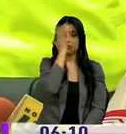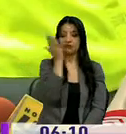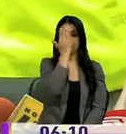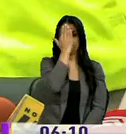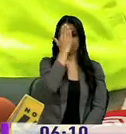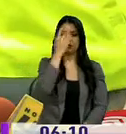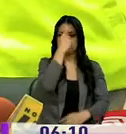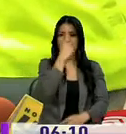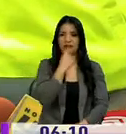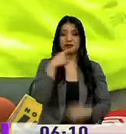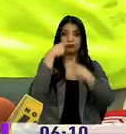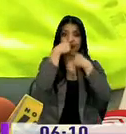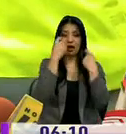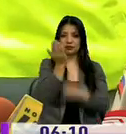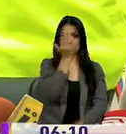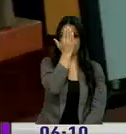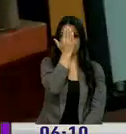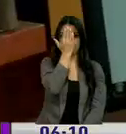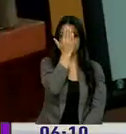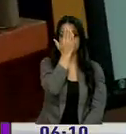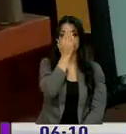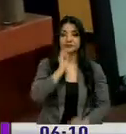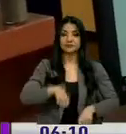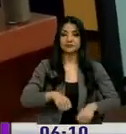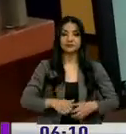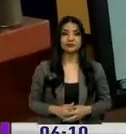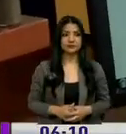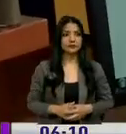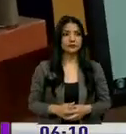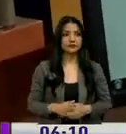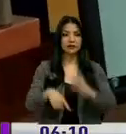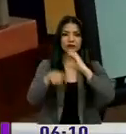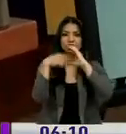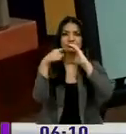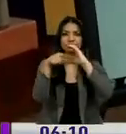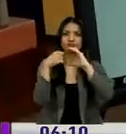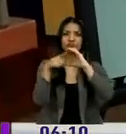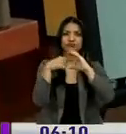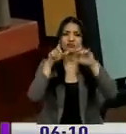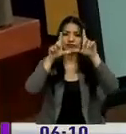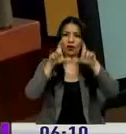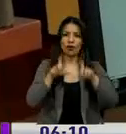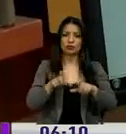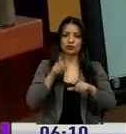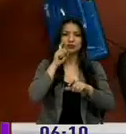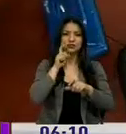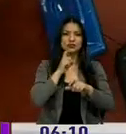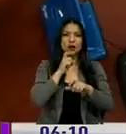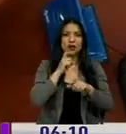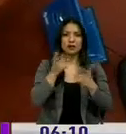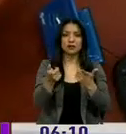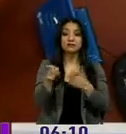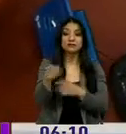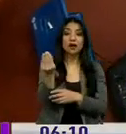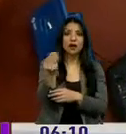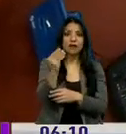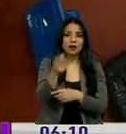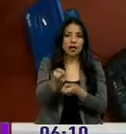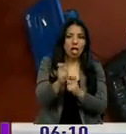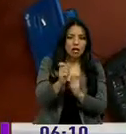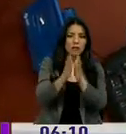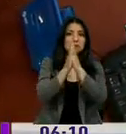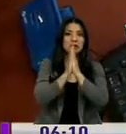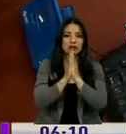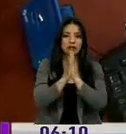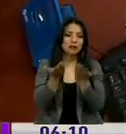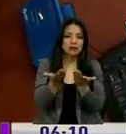eso eso es lo que se conoce como el grooming. Con el material de carácter sexual en sus manos, aparentemente extorsionaba a las menores de edad en busca de tener